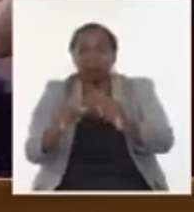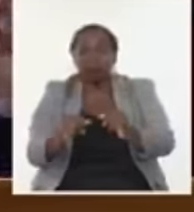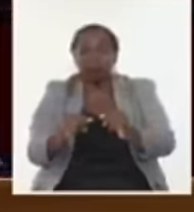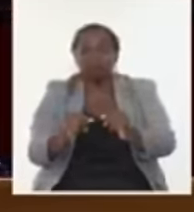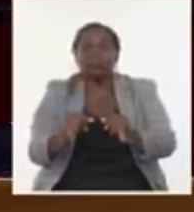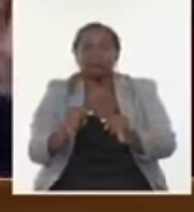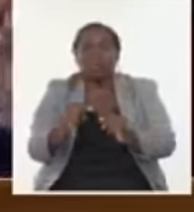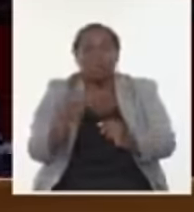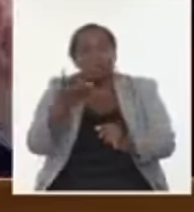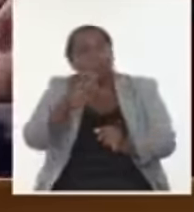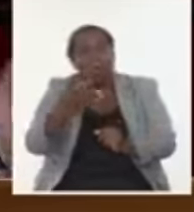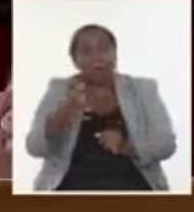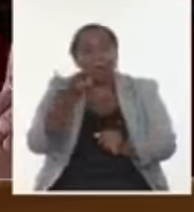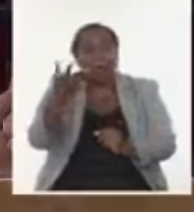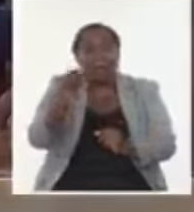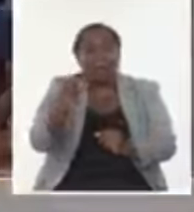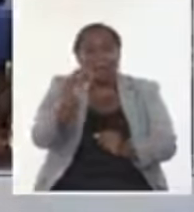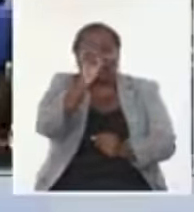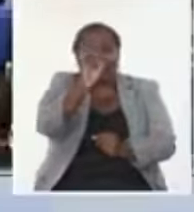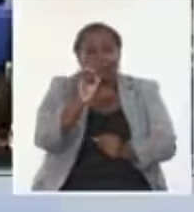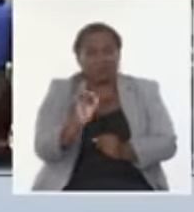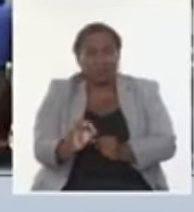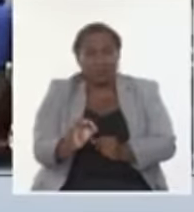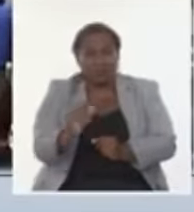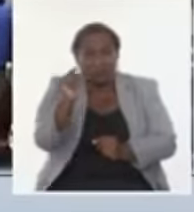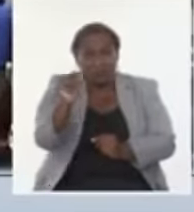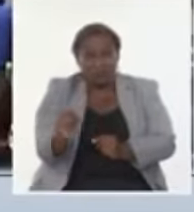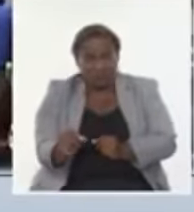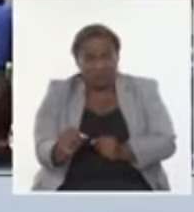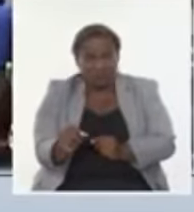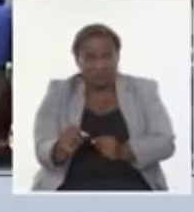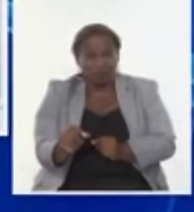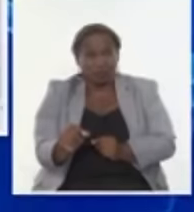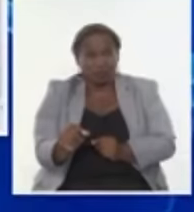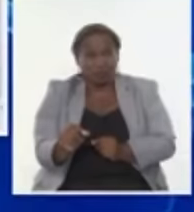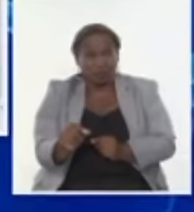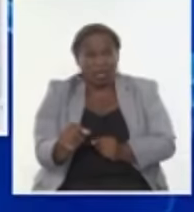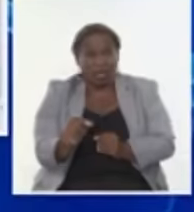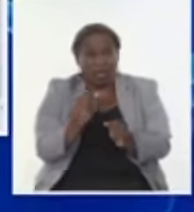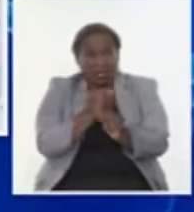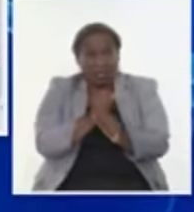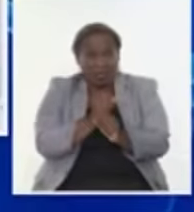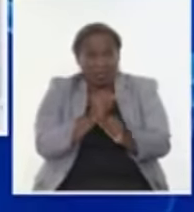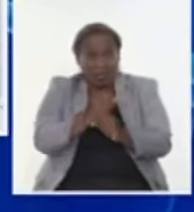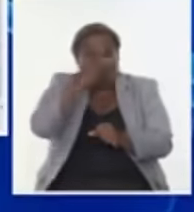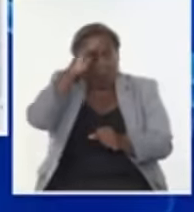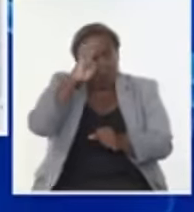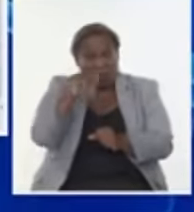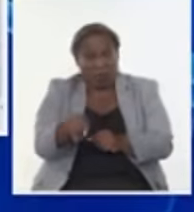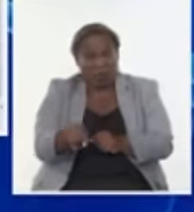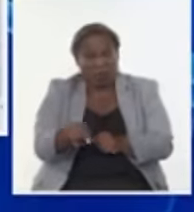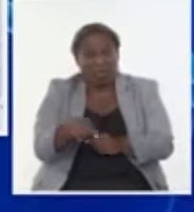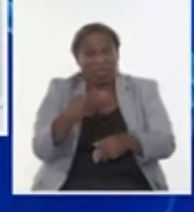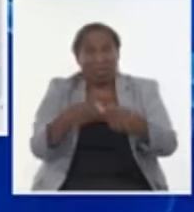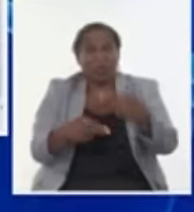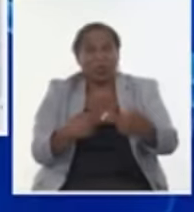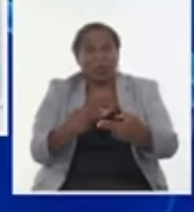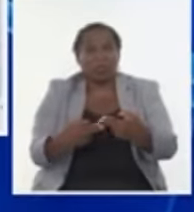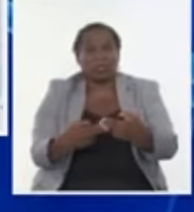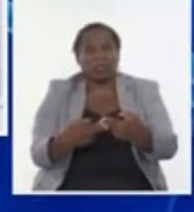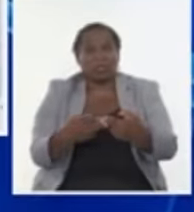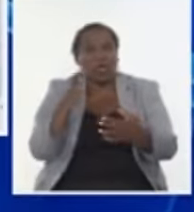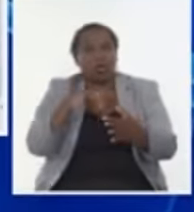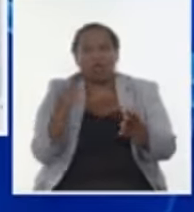el 20% de toda la masa ocupada de trabajadores en Cuba lo hacen de manera